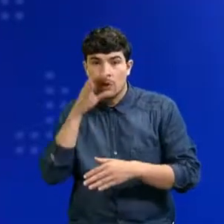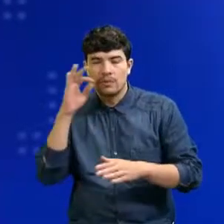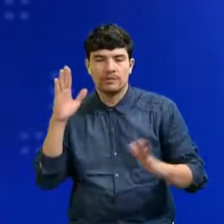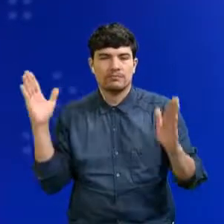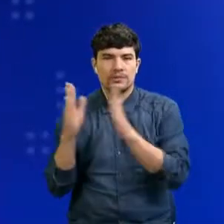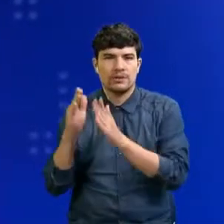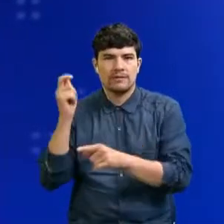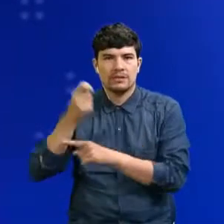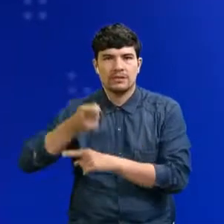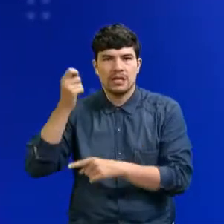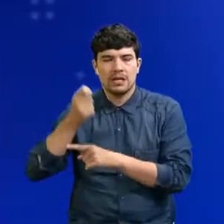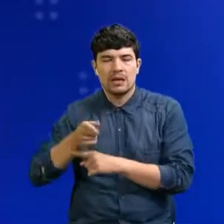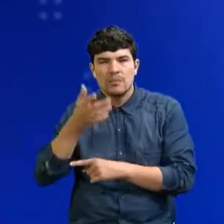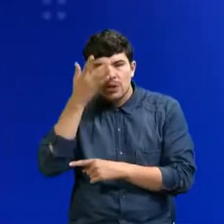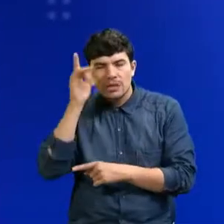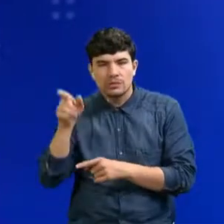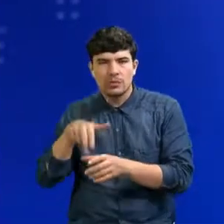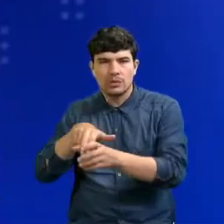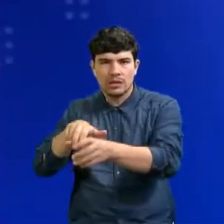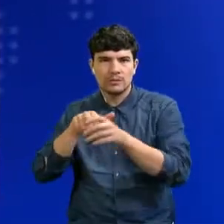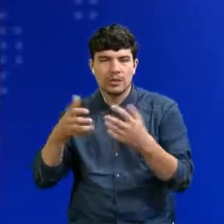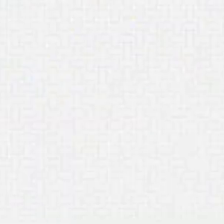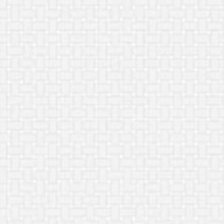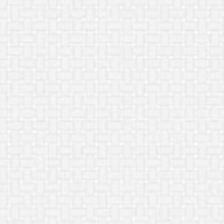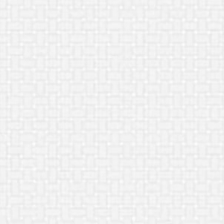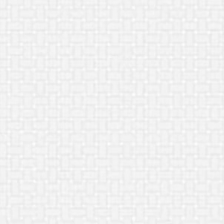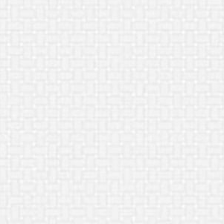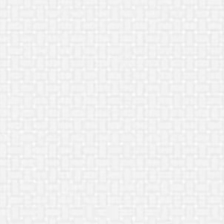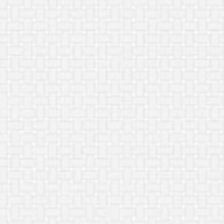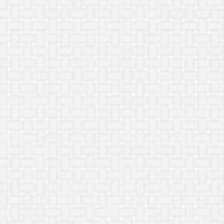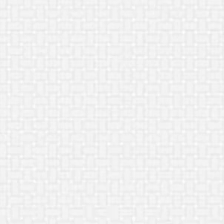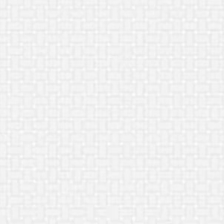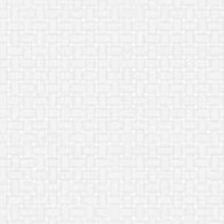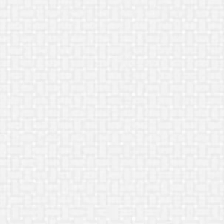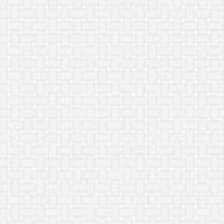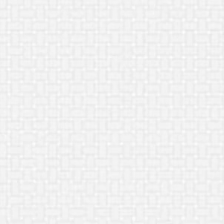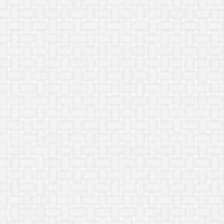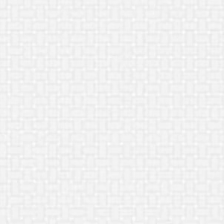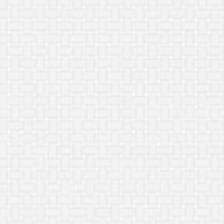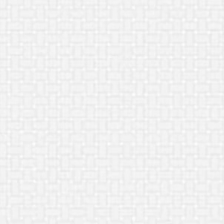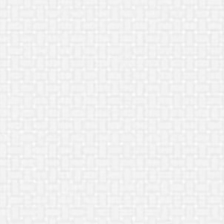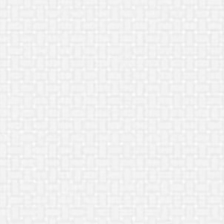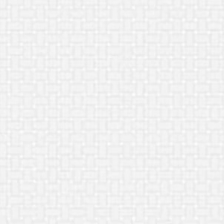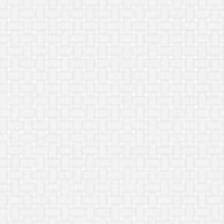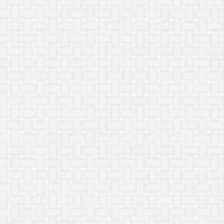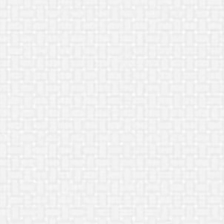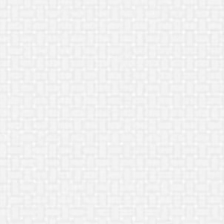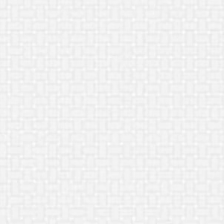fabricación y porte ilegal de armas de fuego o municiones.